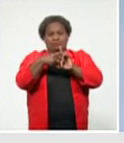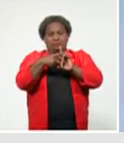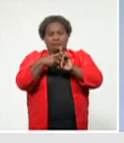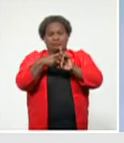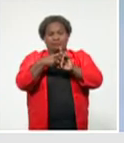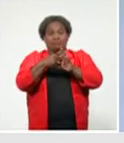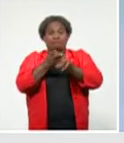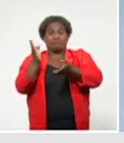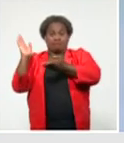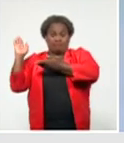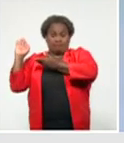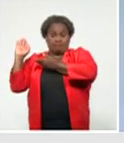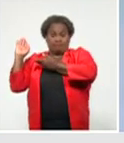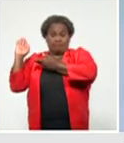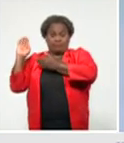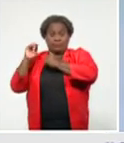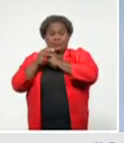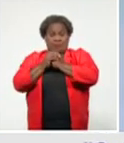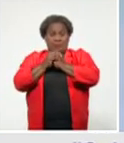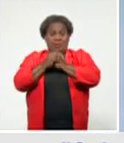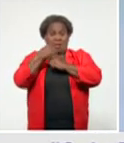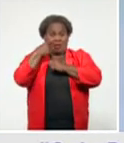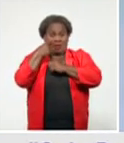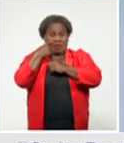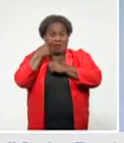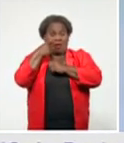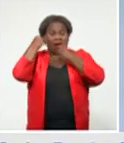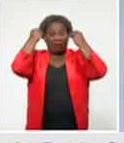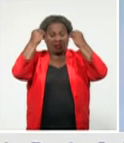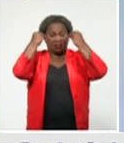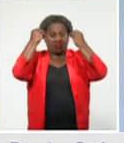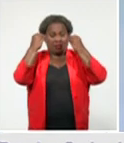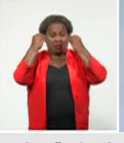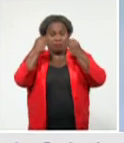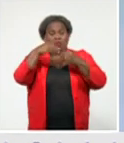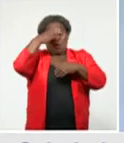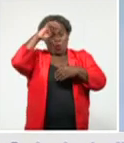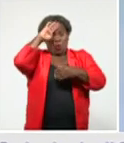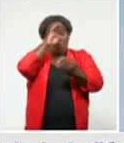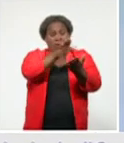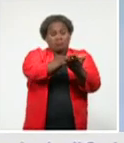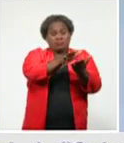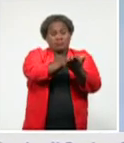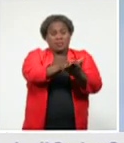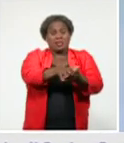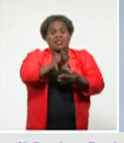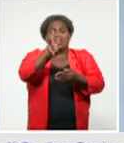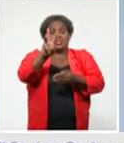este comportamiento del día de ayer, pues el país acumula